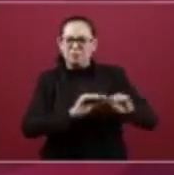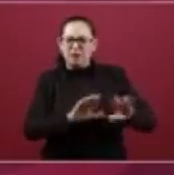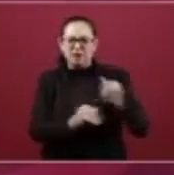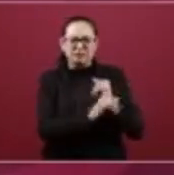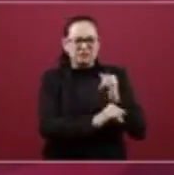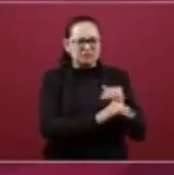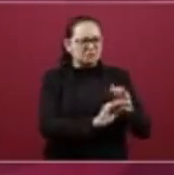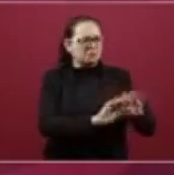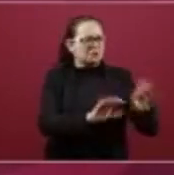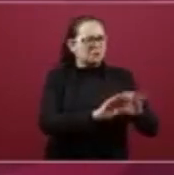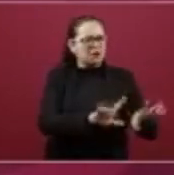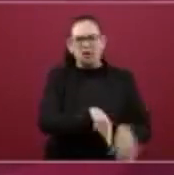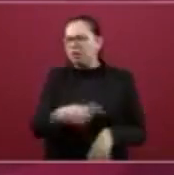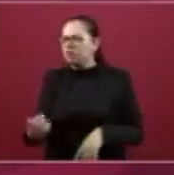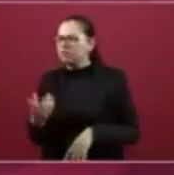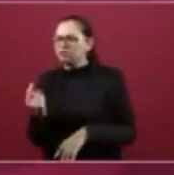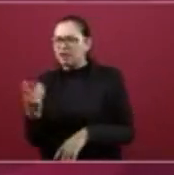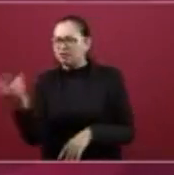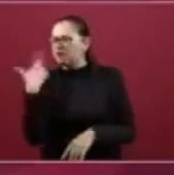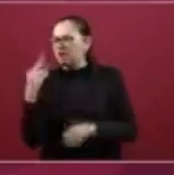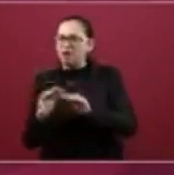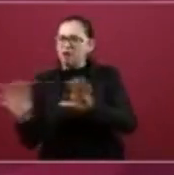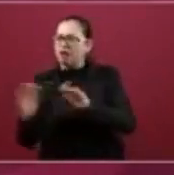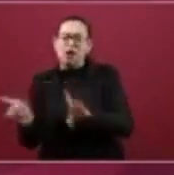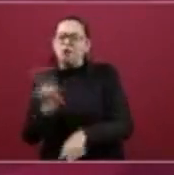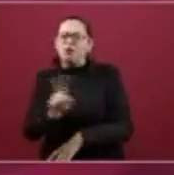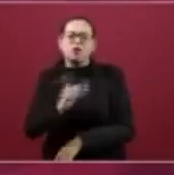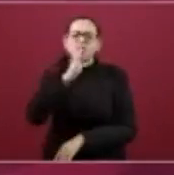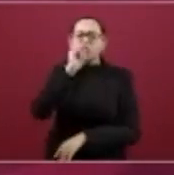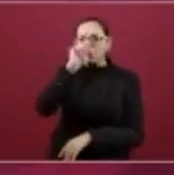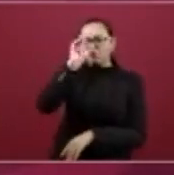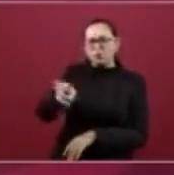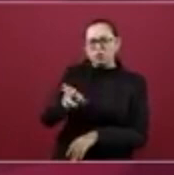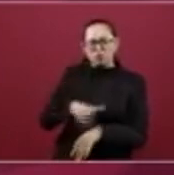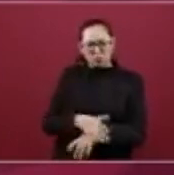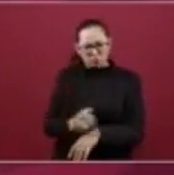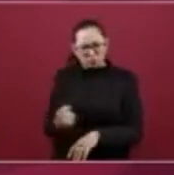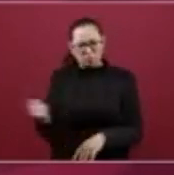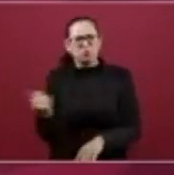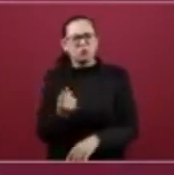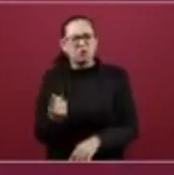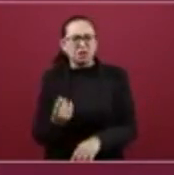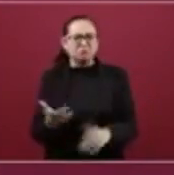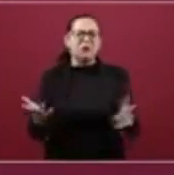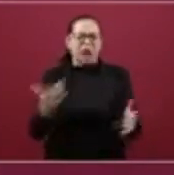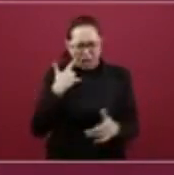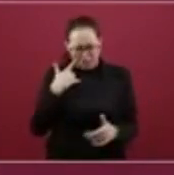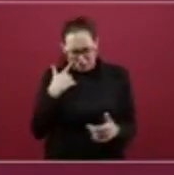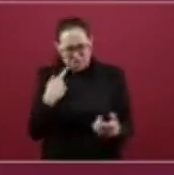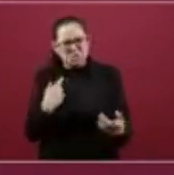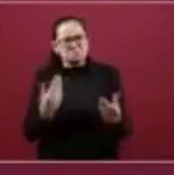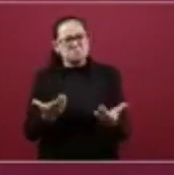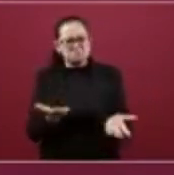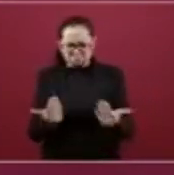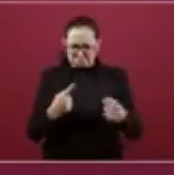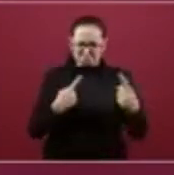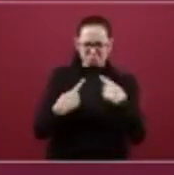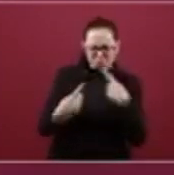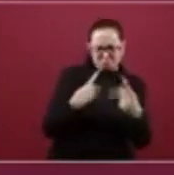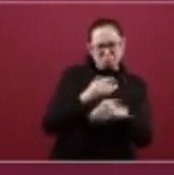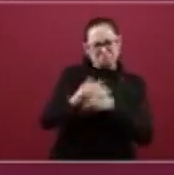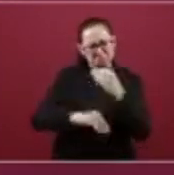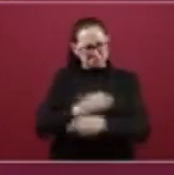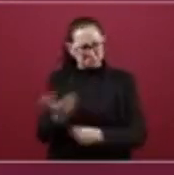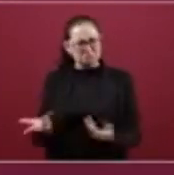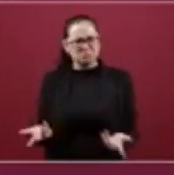y en los otros medios de información no? Está bueno el debate. ¿Y por qué, a ver,